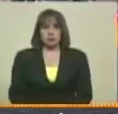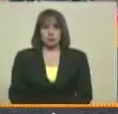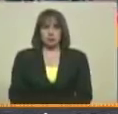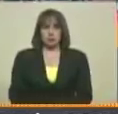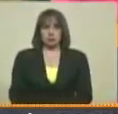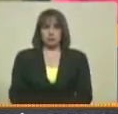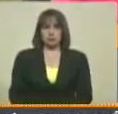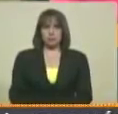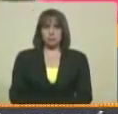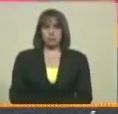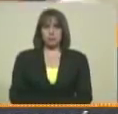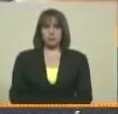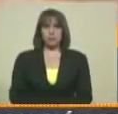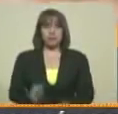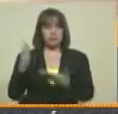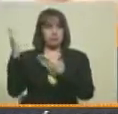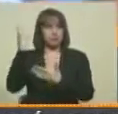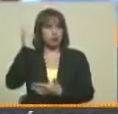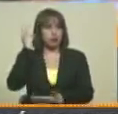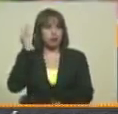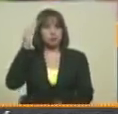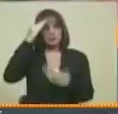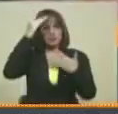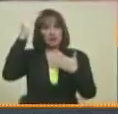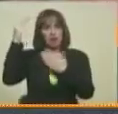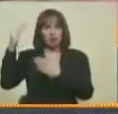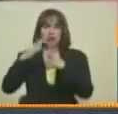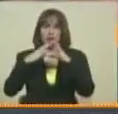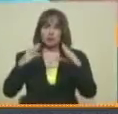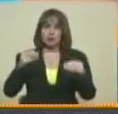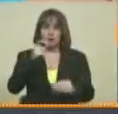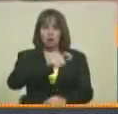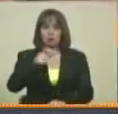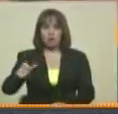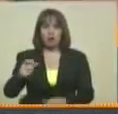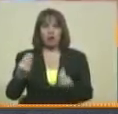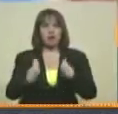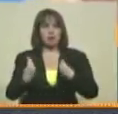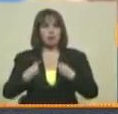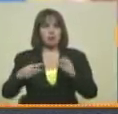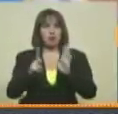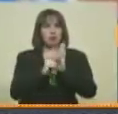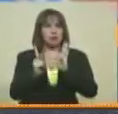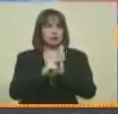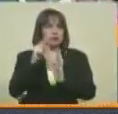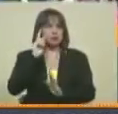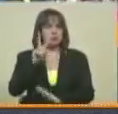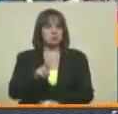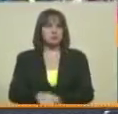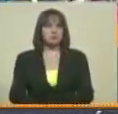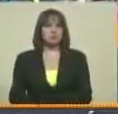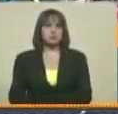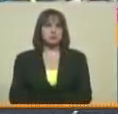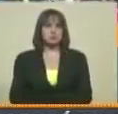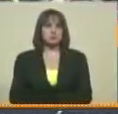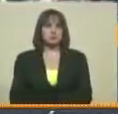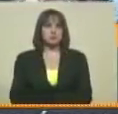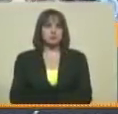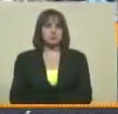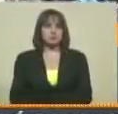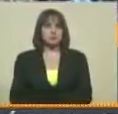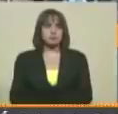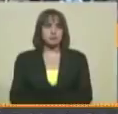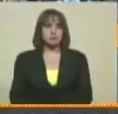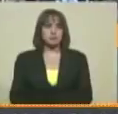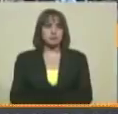del Guarataro. Saludo a la gente del Guarataro, los vecinos por aquí cercanos. A la vecina Erika Faría